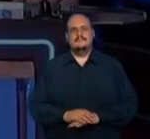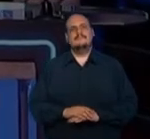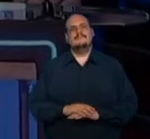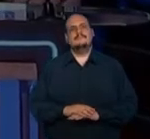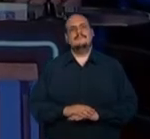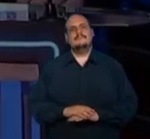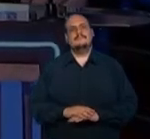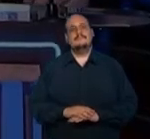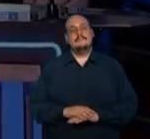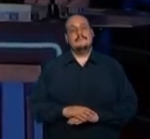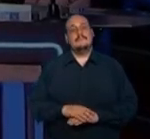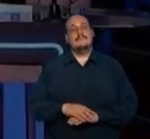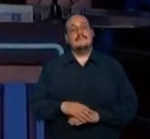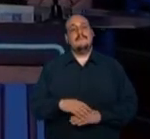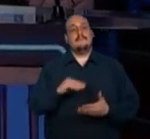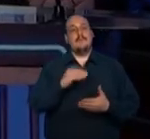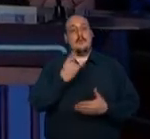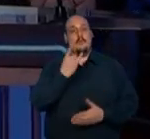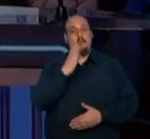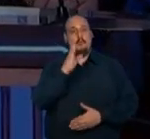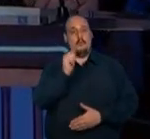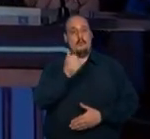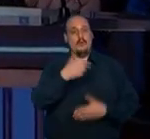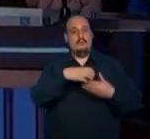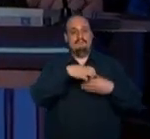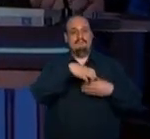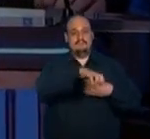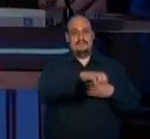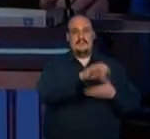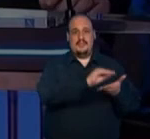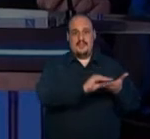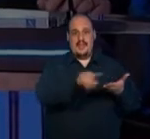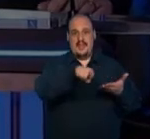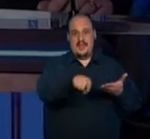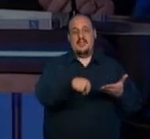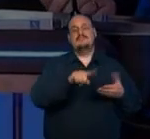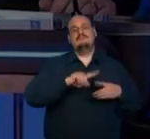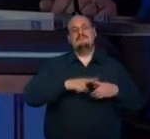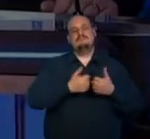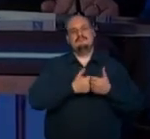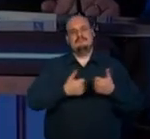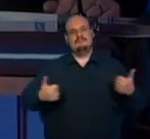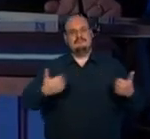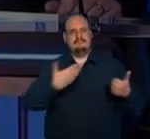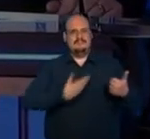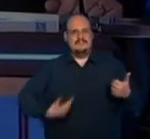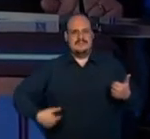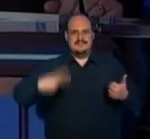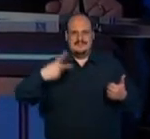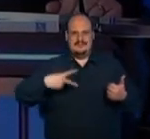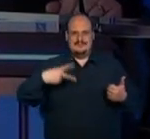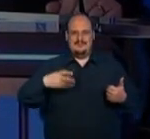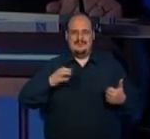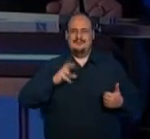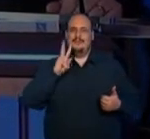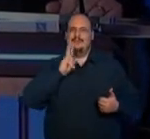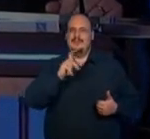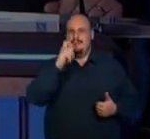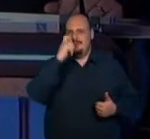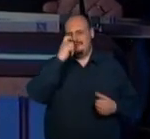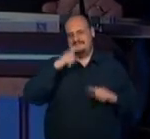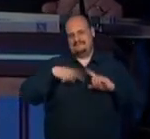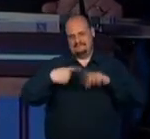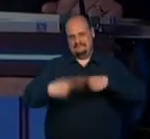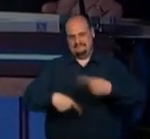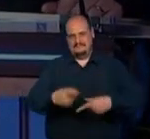seguimos en la facultad de derecho de la Universidad de Buenos Aires en este segundo debate presidencial 2023 y como